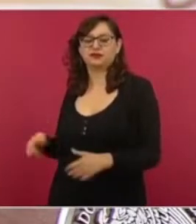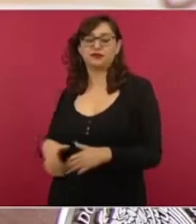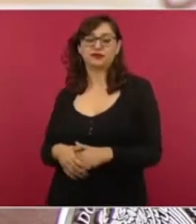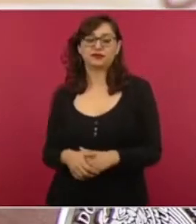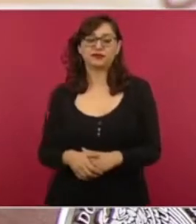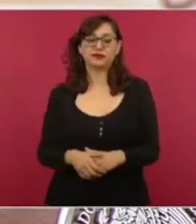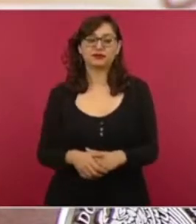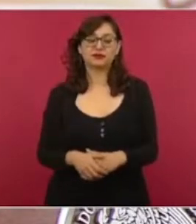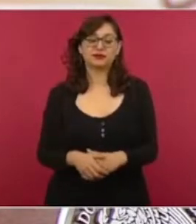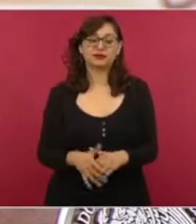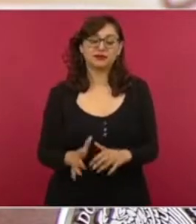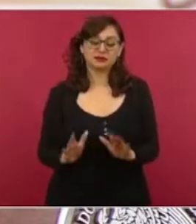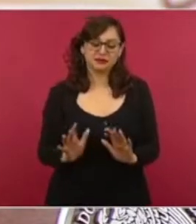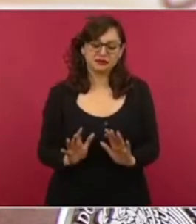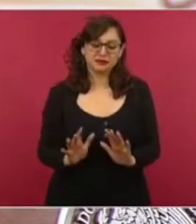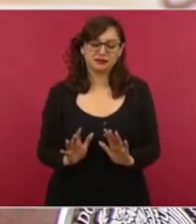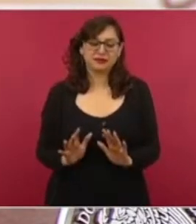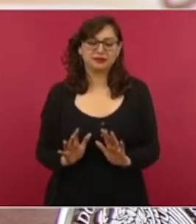Pero